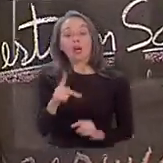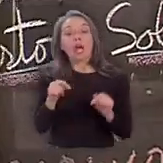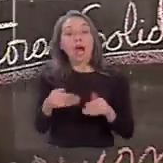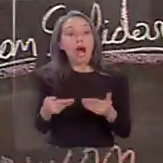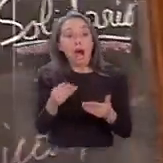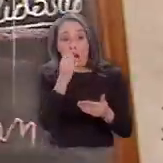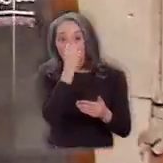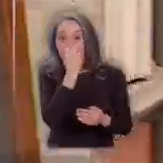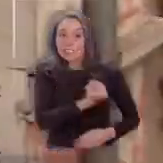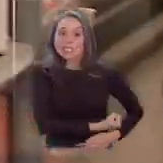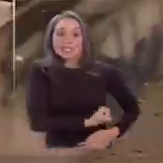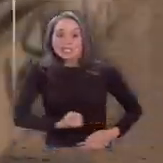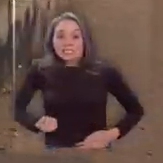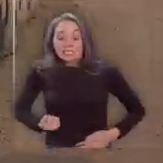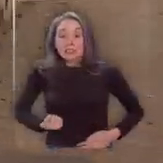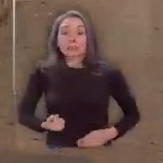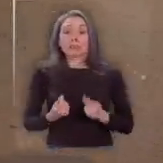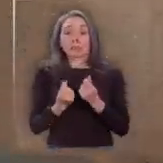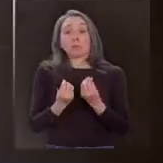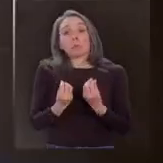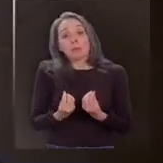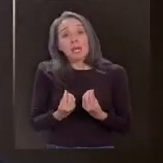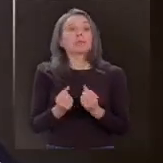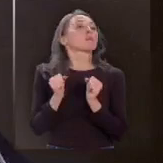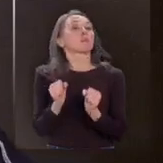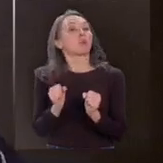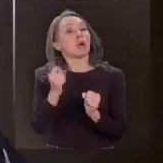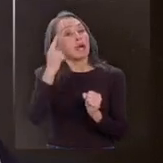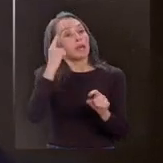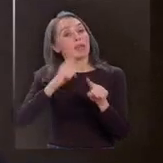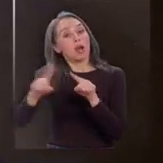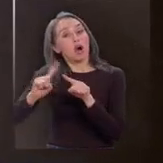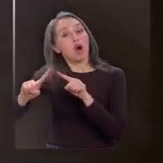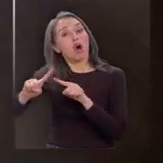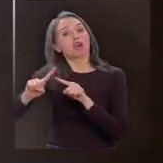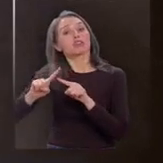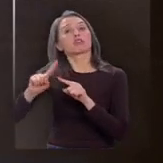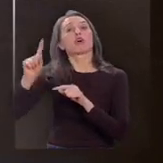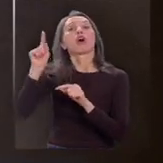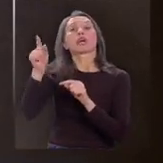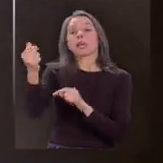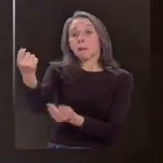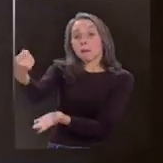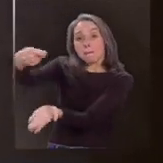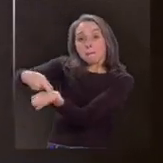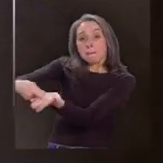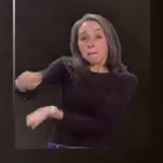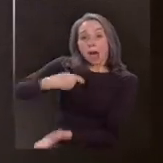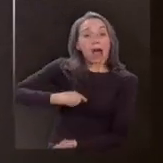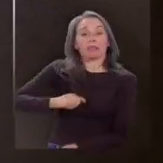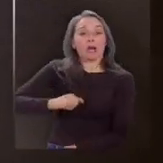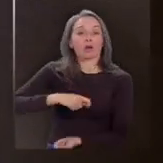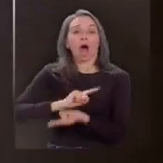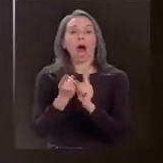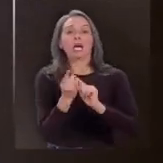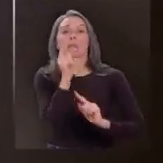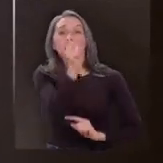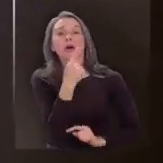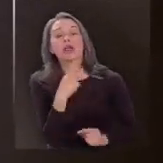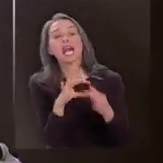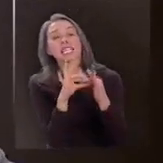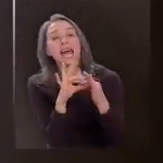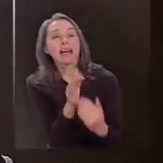ahora, apretado, pero estoy bien, puedes optar quizás a otro pago, que es ese pago que la gente te da el gracias, esa